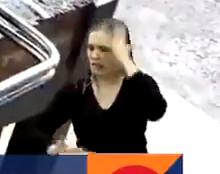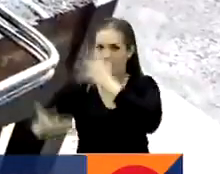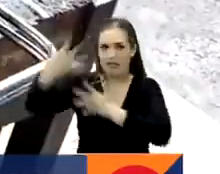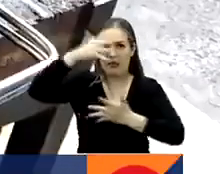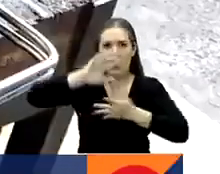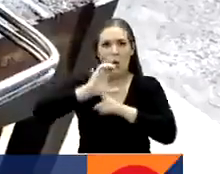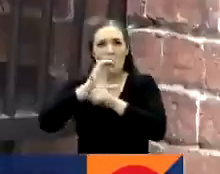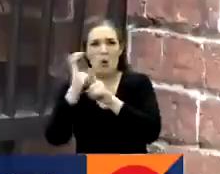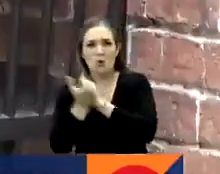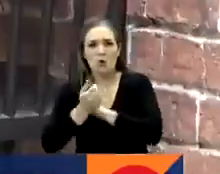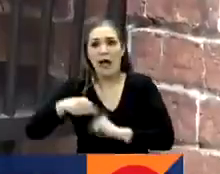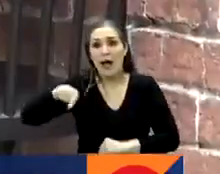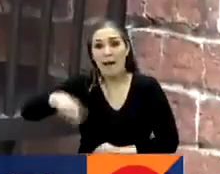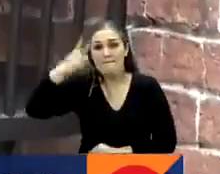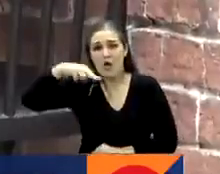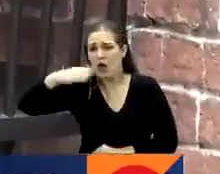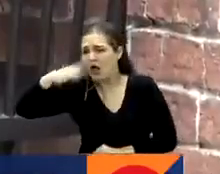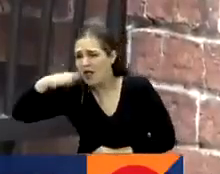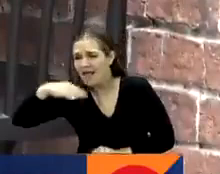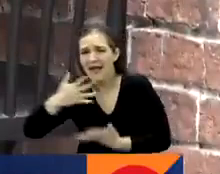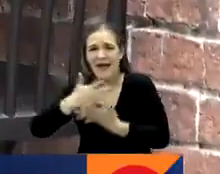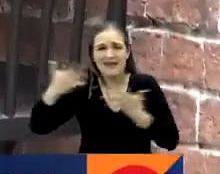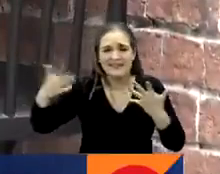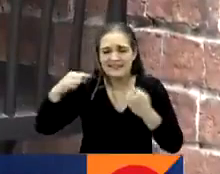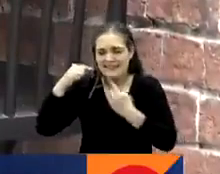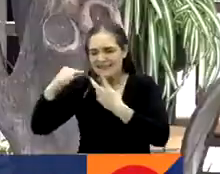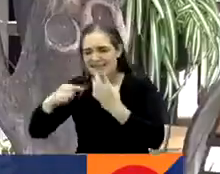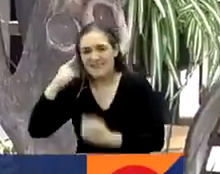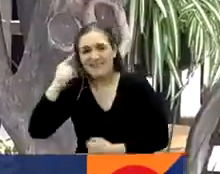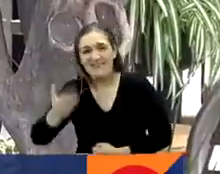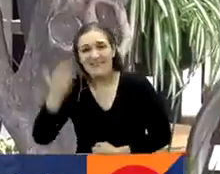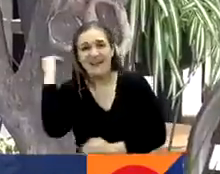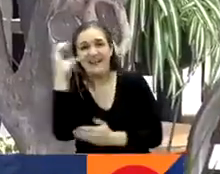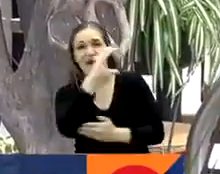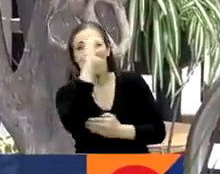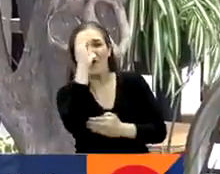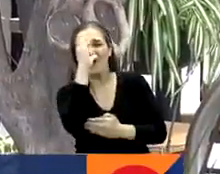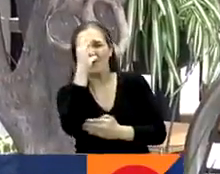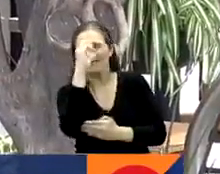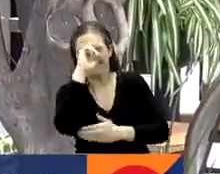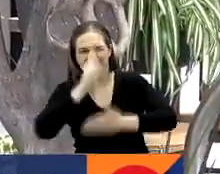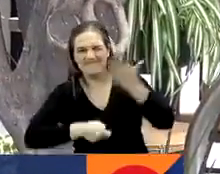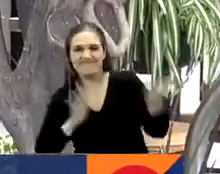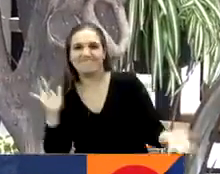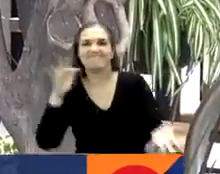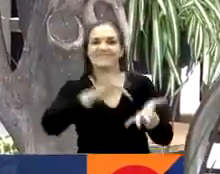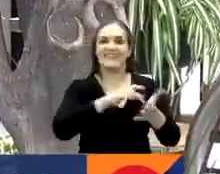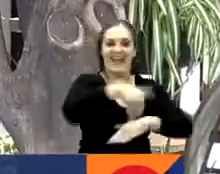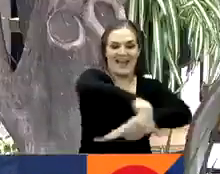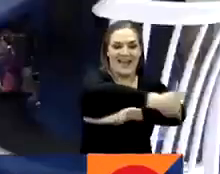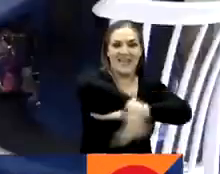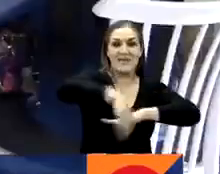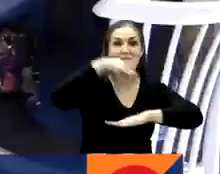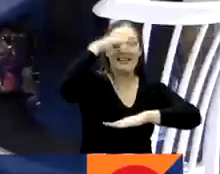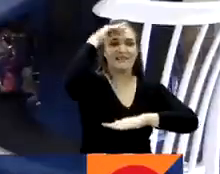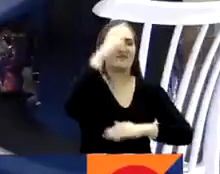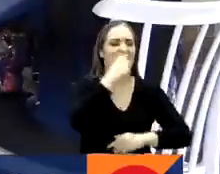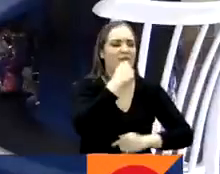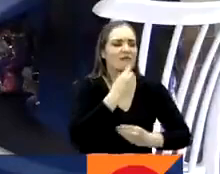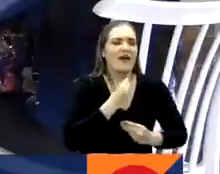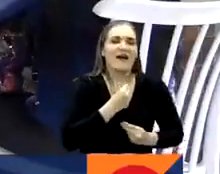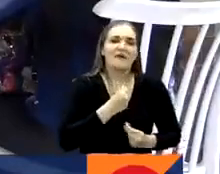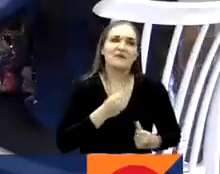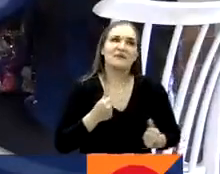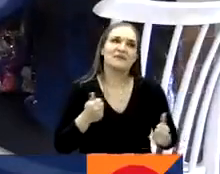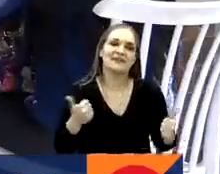el picante y la distancia golpean sus ganas, pero cada fin de semana pasan por la calle Medellín para saciar por lo menos esa hambre